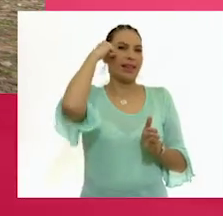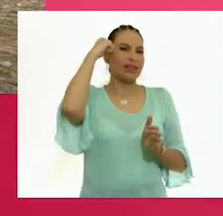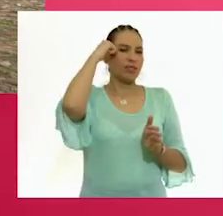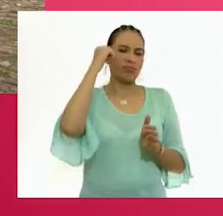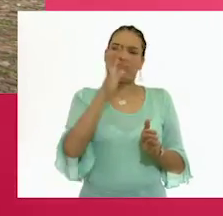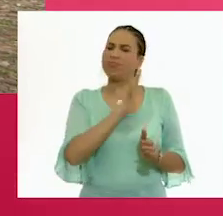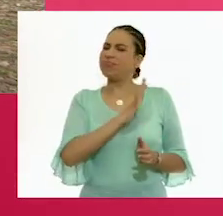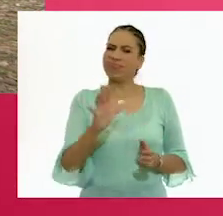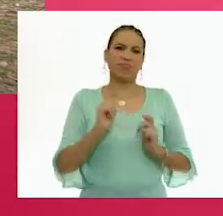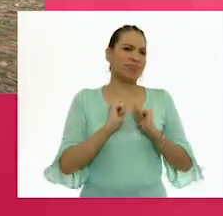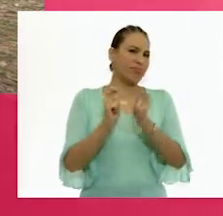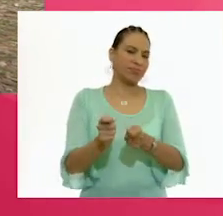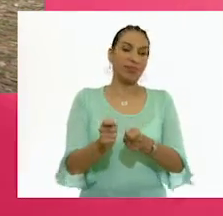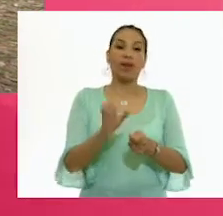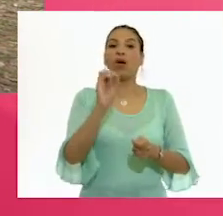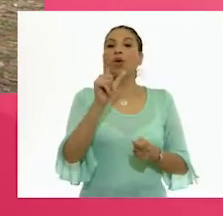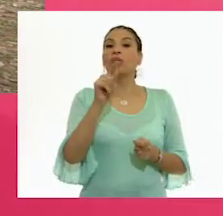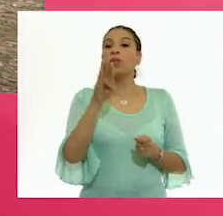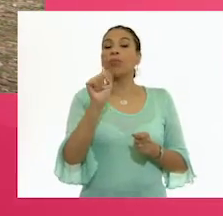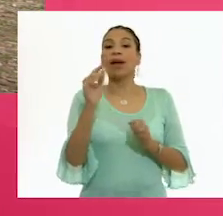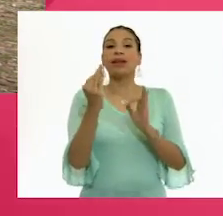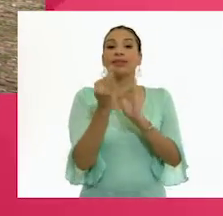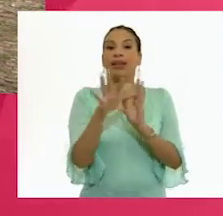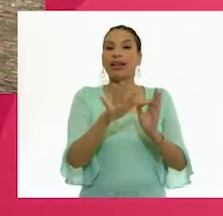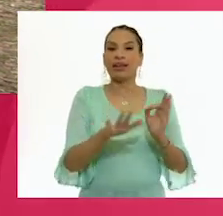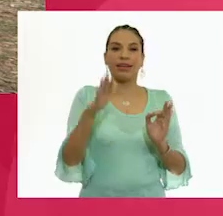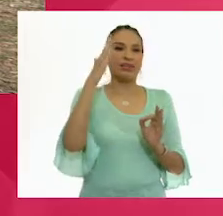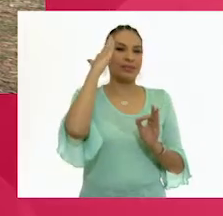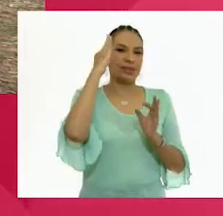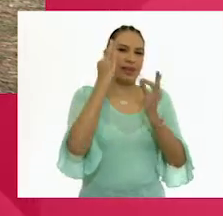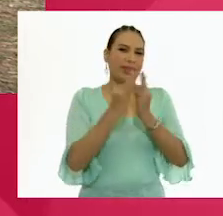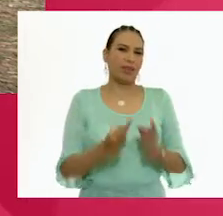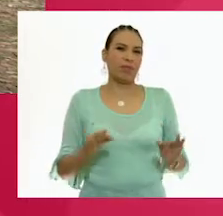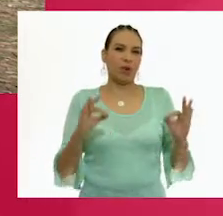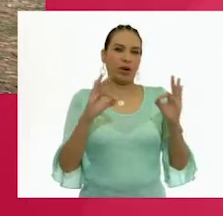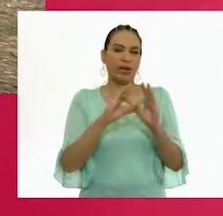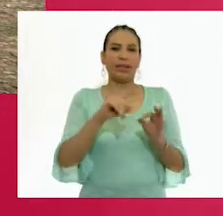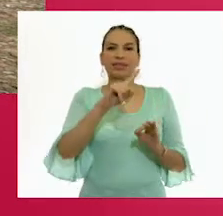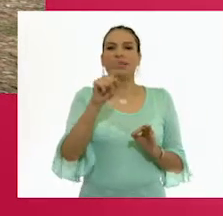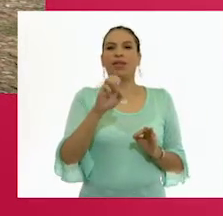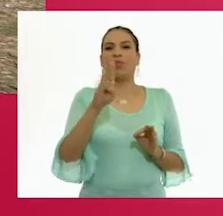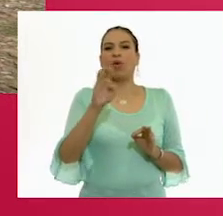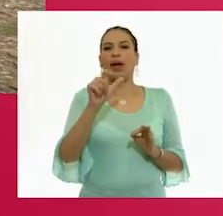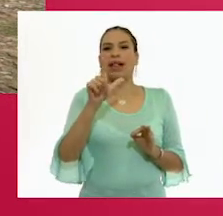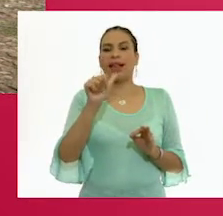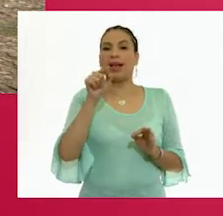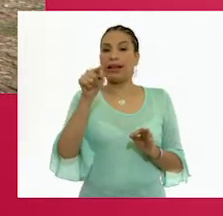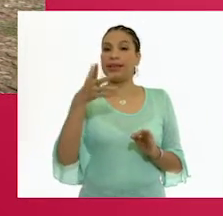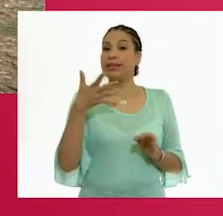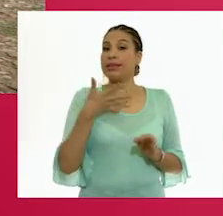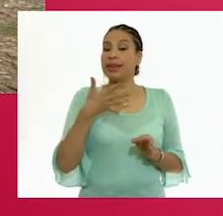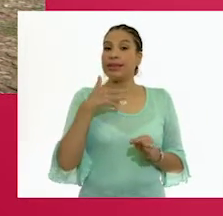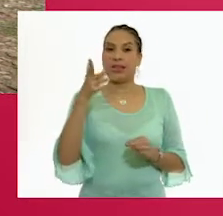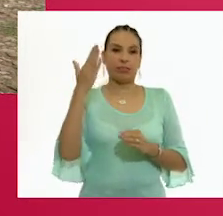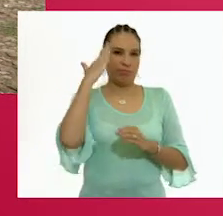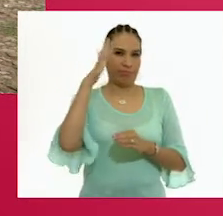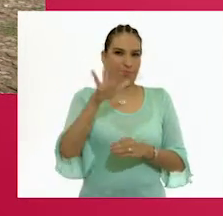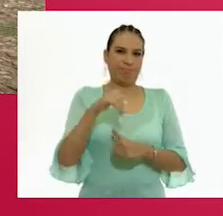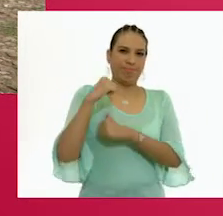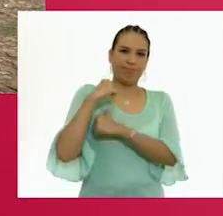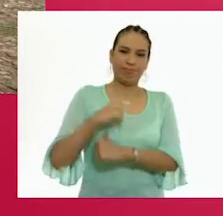rechazó. Otumba colindaba con su cabecera importante, Zempoala, y Zempoala tenía en su